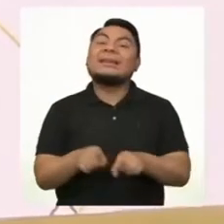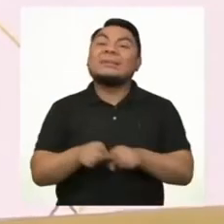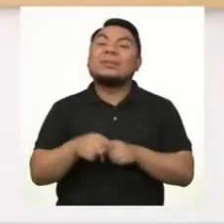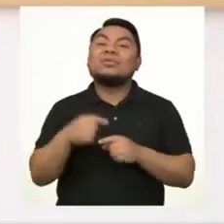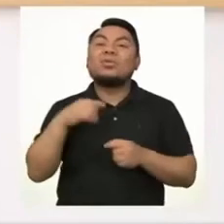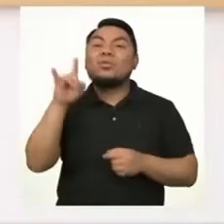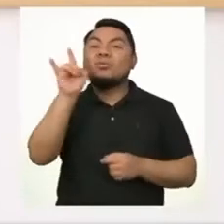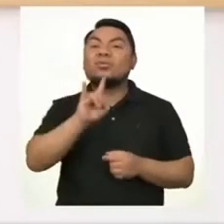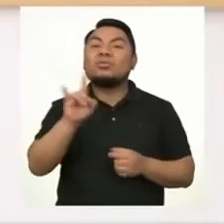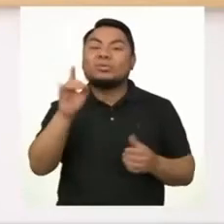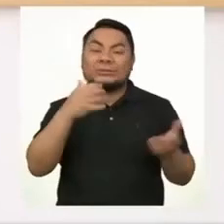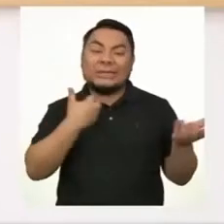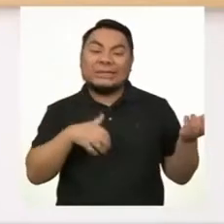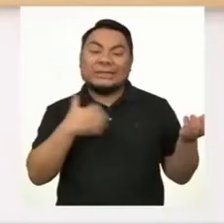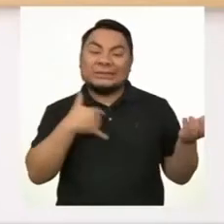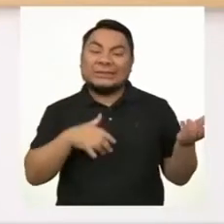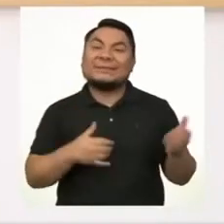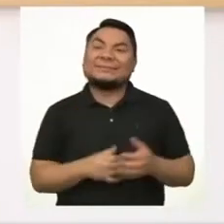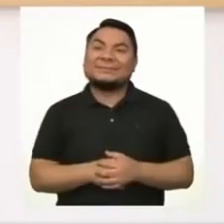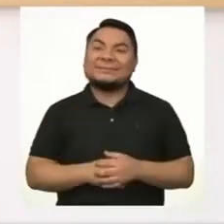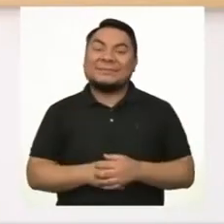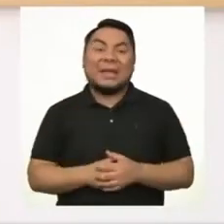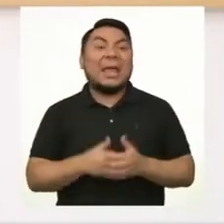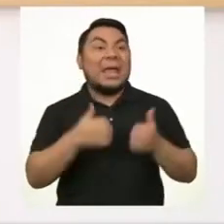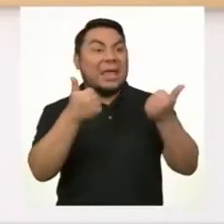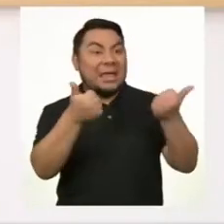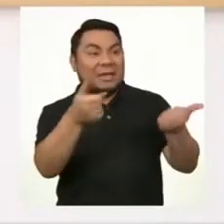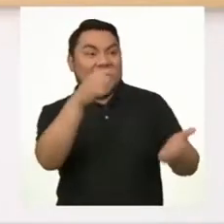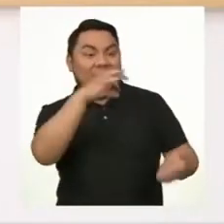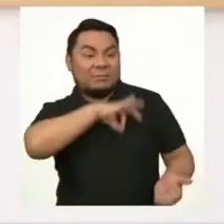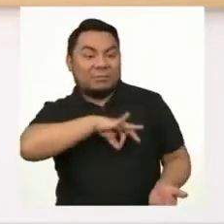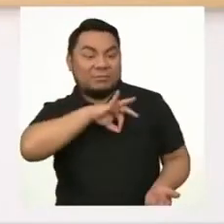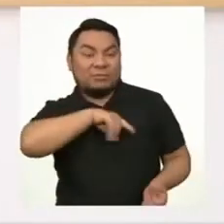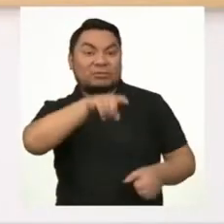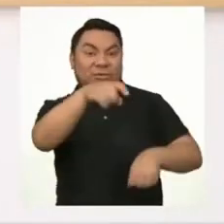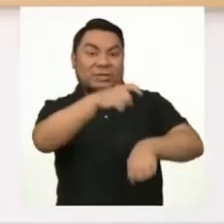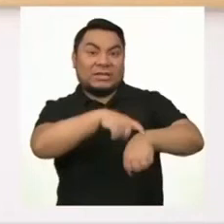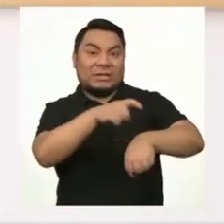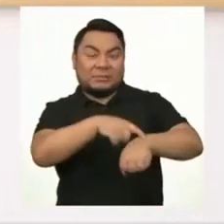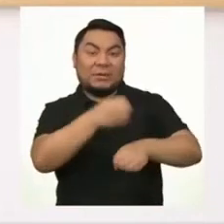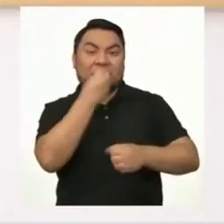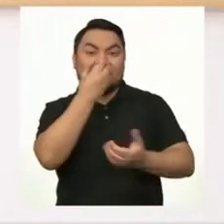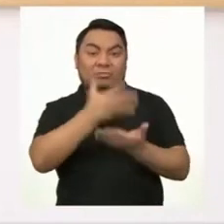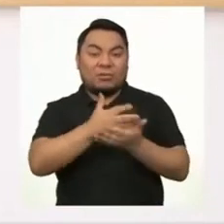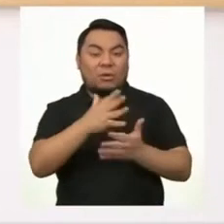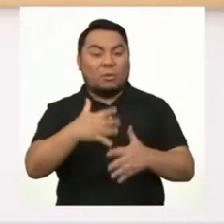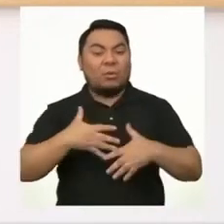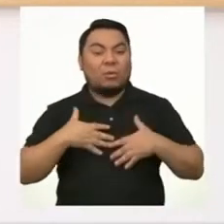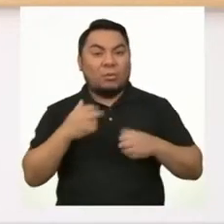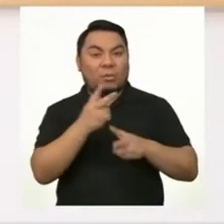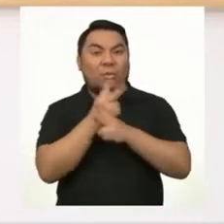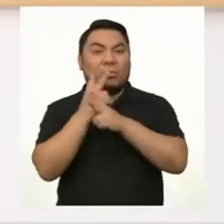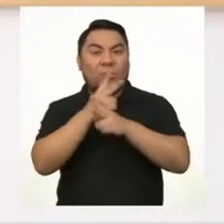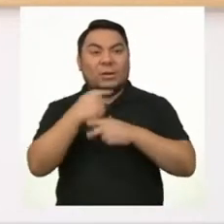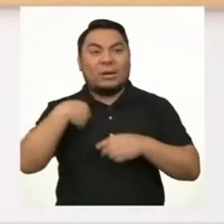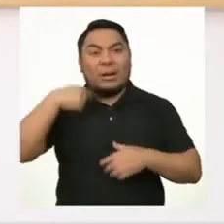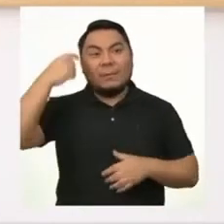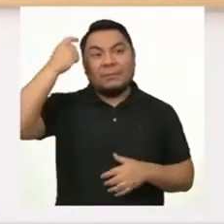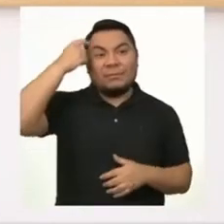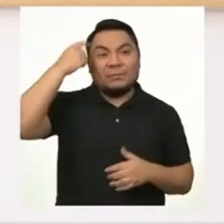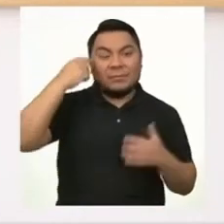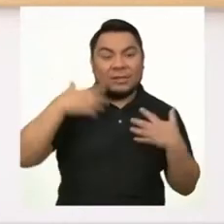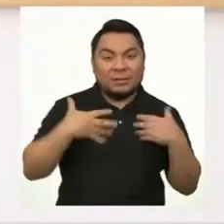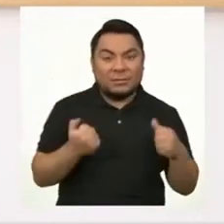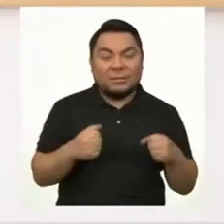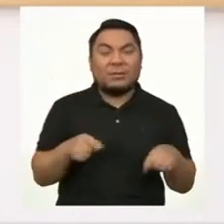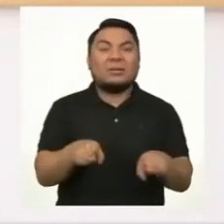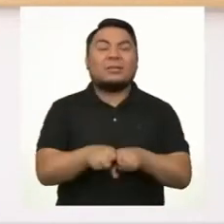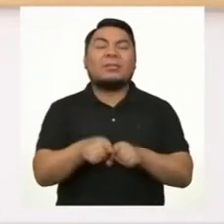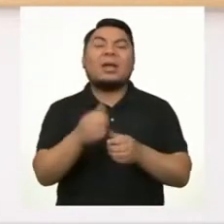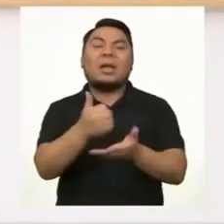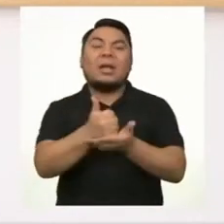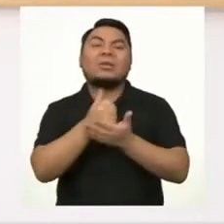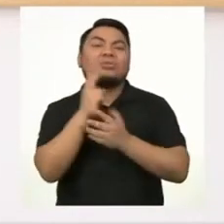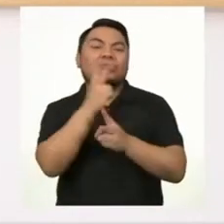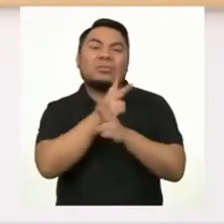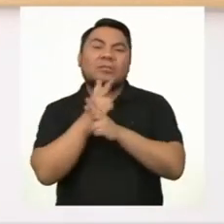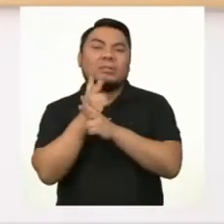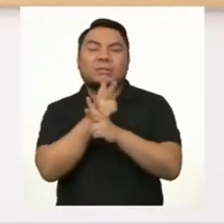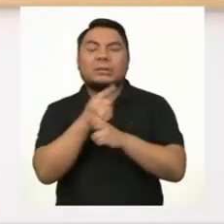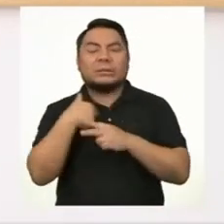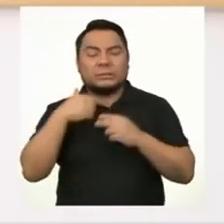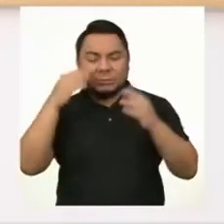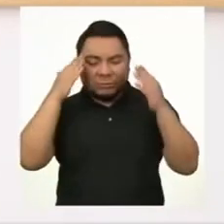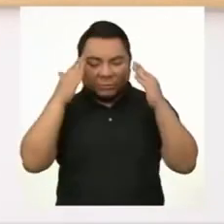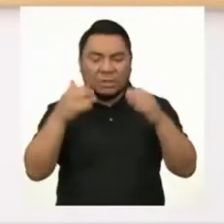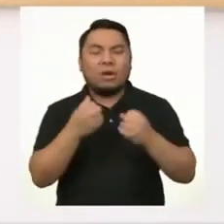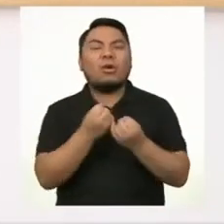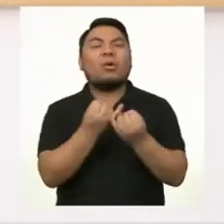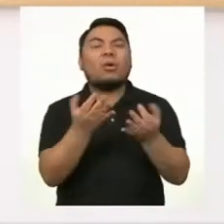guitarra. ¿Ves? Aprovechar el tiempo nos ayuda a cuidar nuestra salud mental. Nos ayuda a no preocuparnos y a tener la